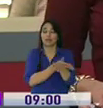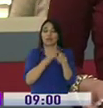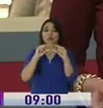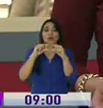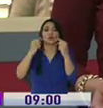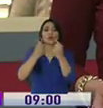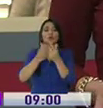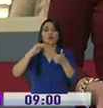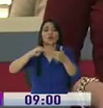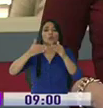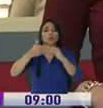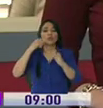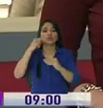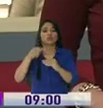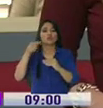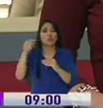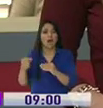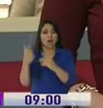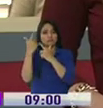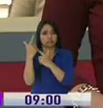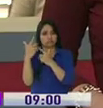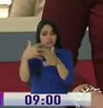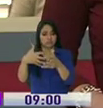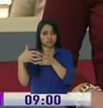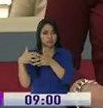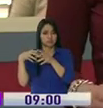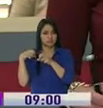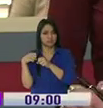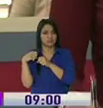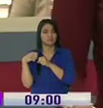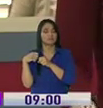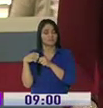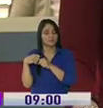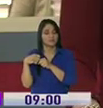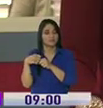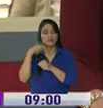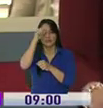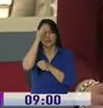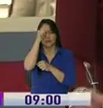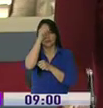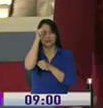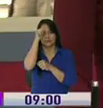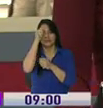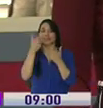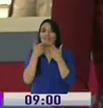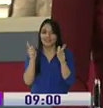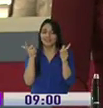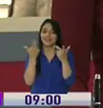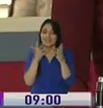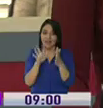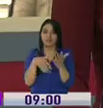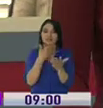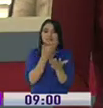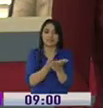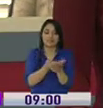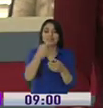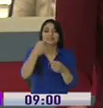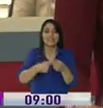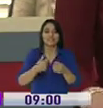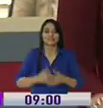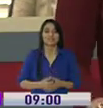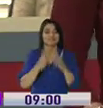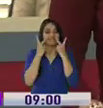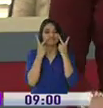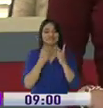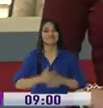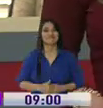zona de Taisha, en la provincia de Morona, Santiago. Este domingo ya llegaron estos dos hombres a la ciudad capital. Veamos.